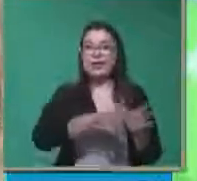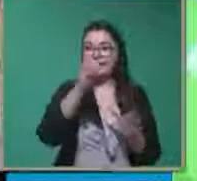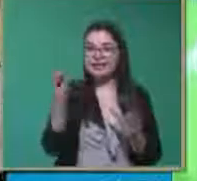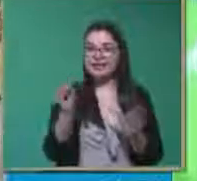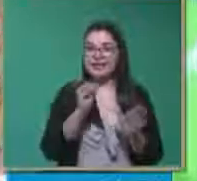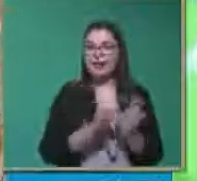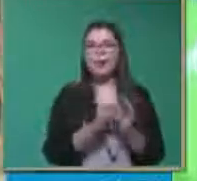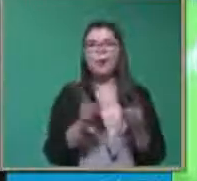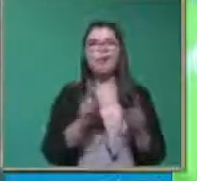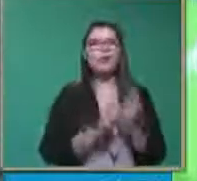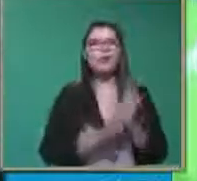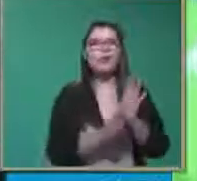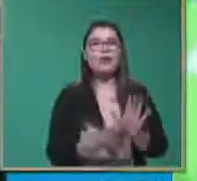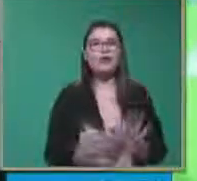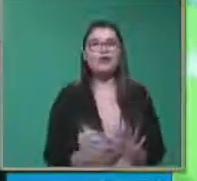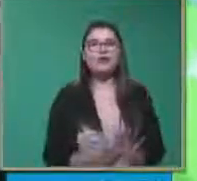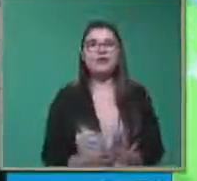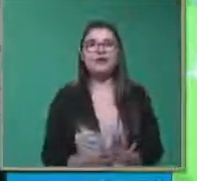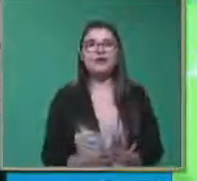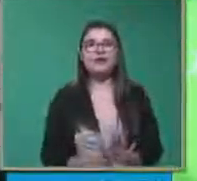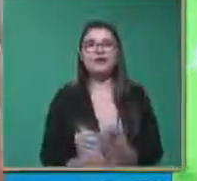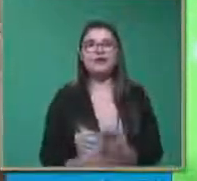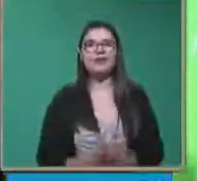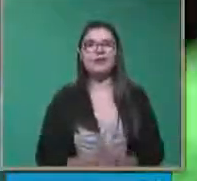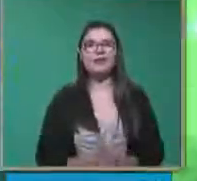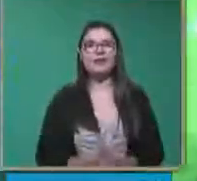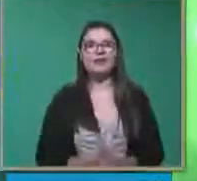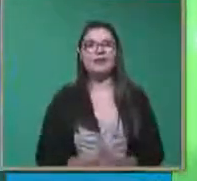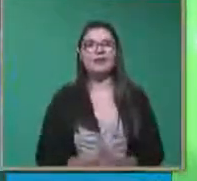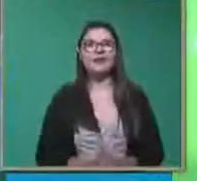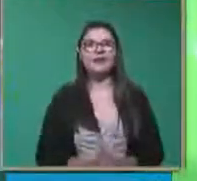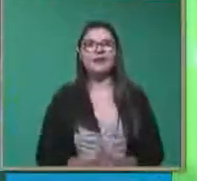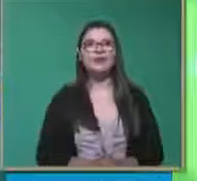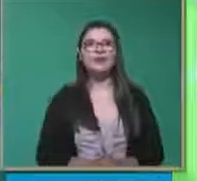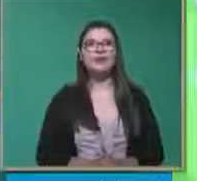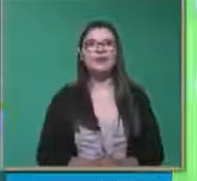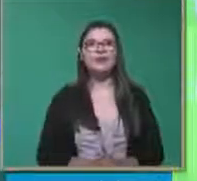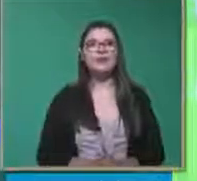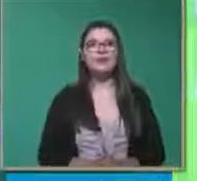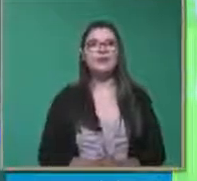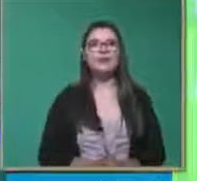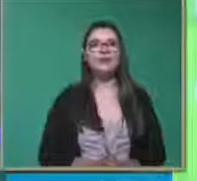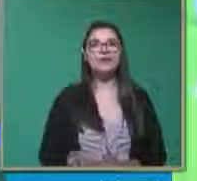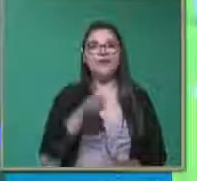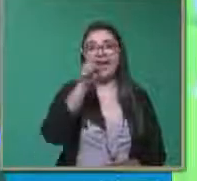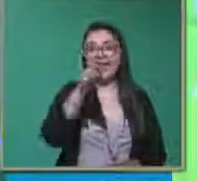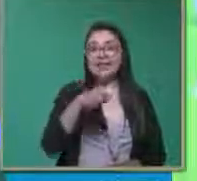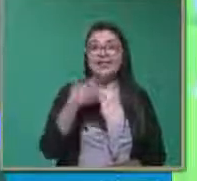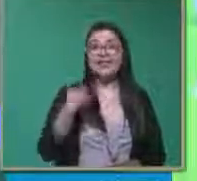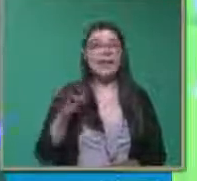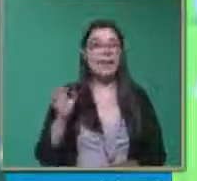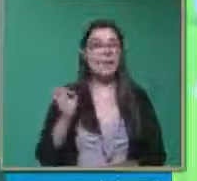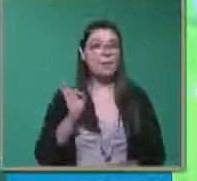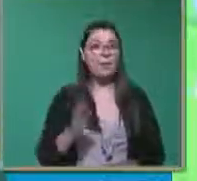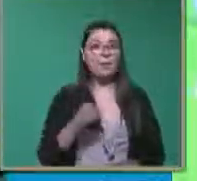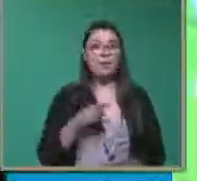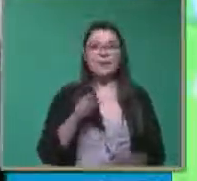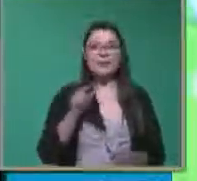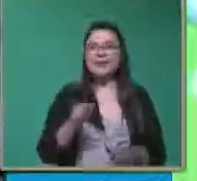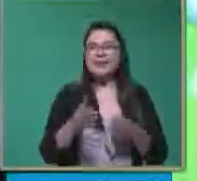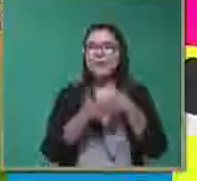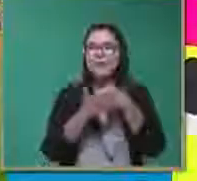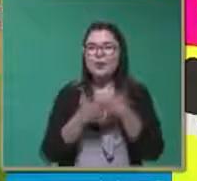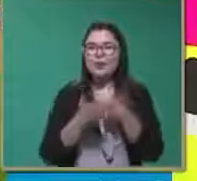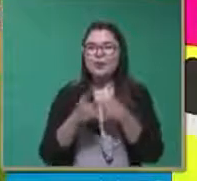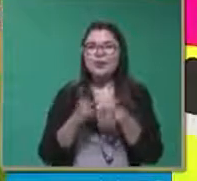luego ya después sale intacta. Y el de la serruchada, a ver, aquí está. Que muy pronto lo voy a estrenar allá. ¿Sabes dónde voy a estrenar